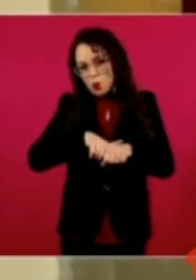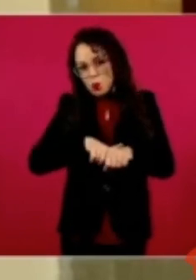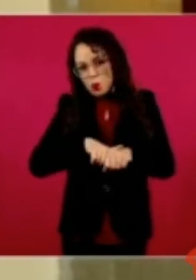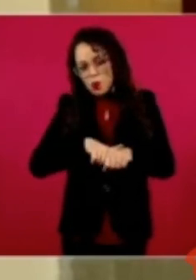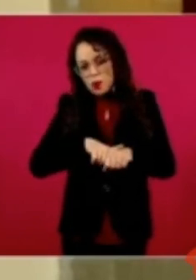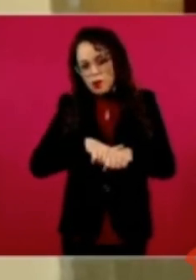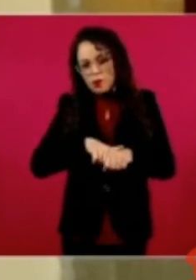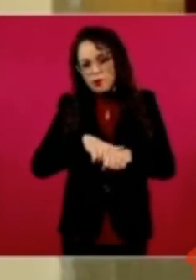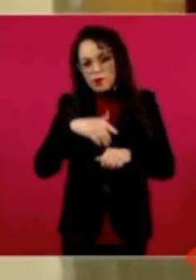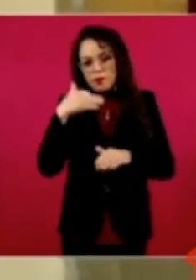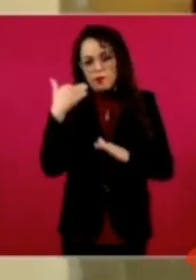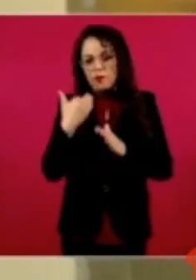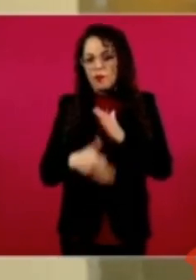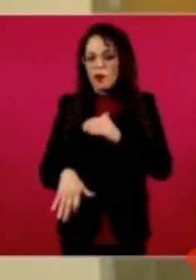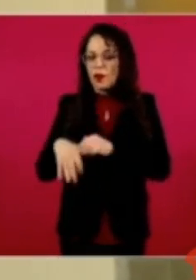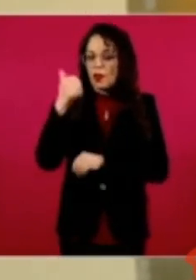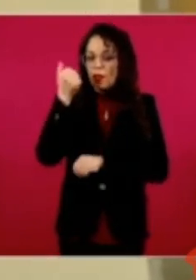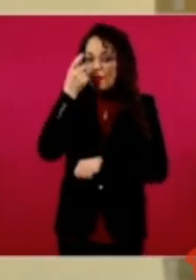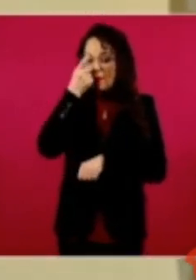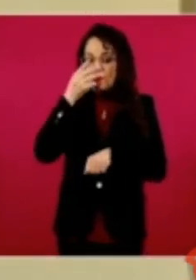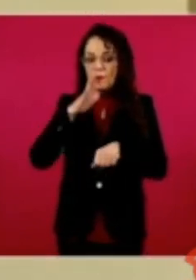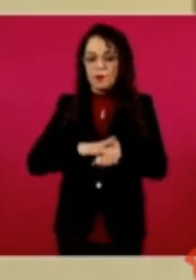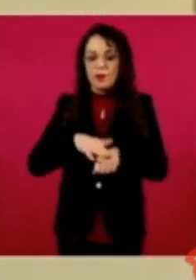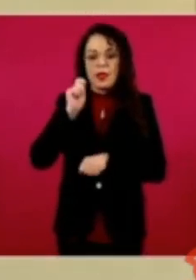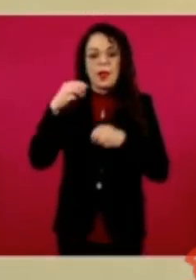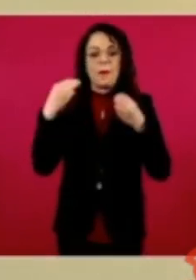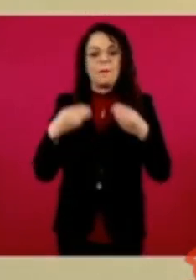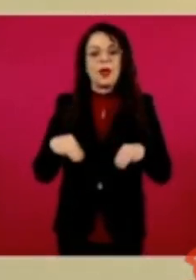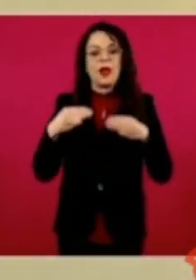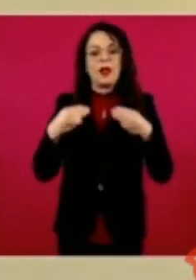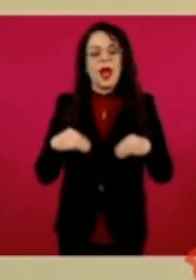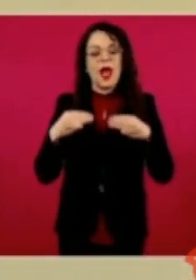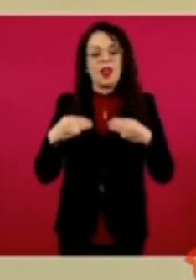Faltó la administración de los baños del mercado